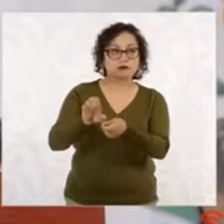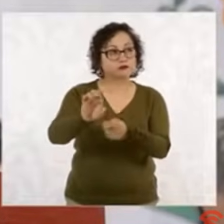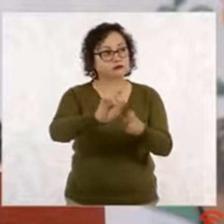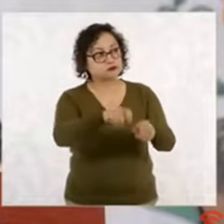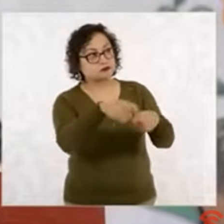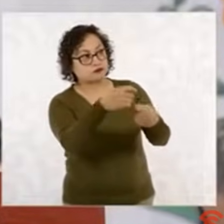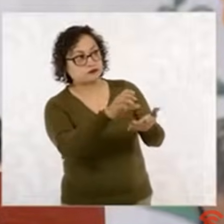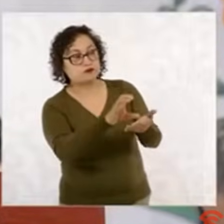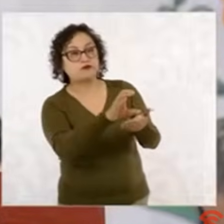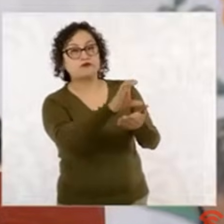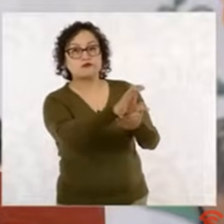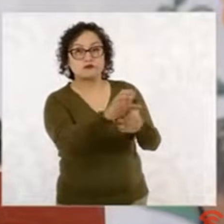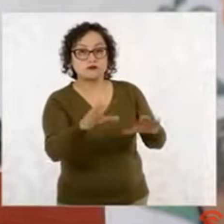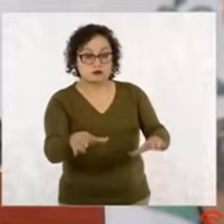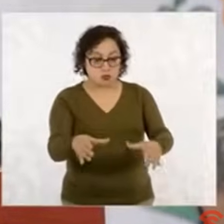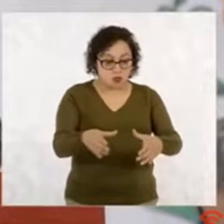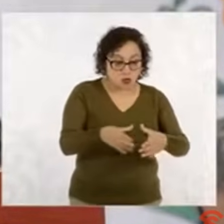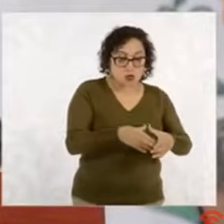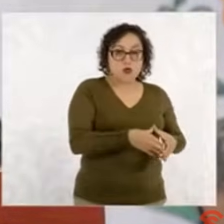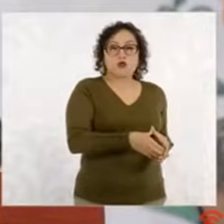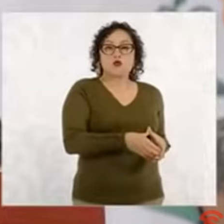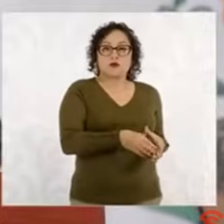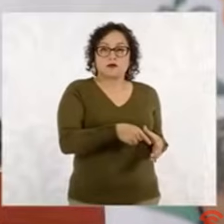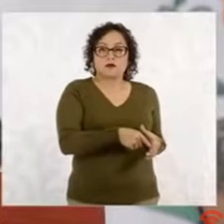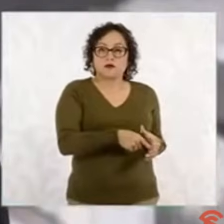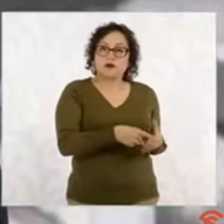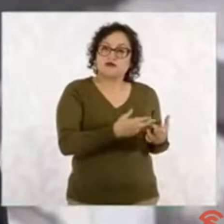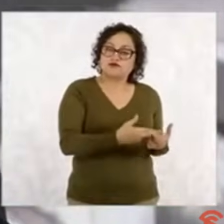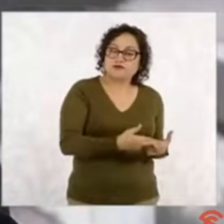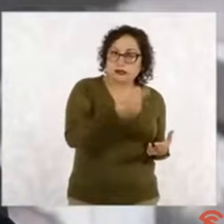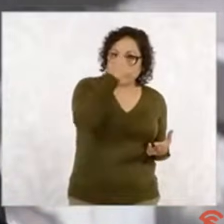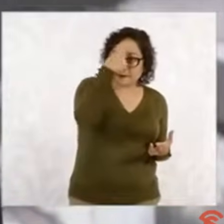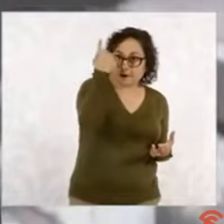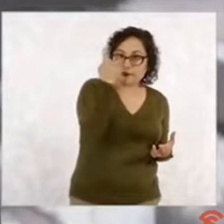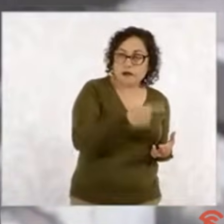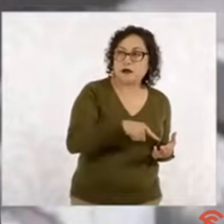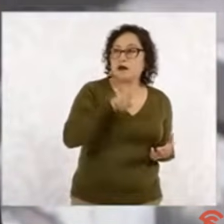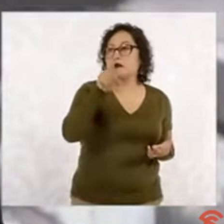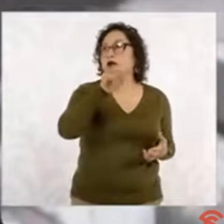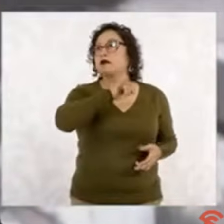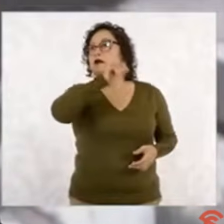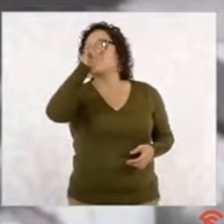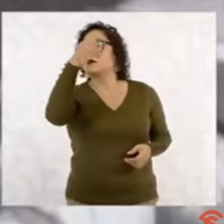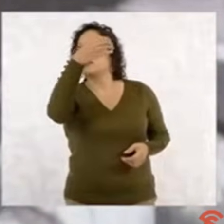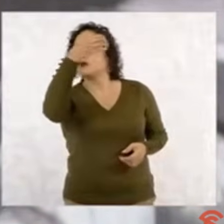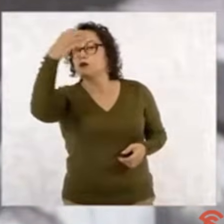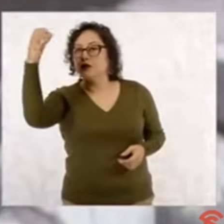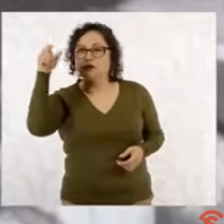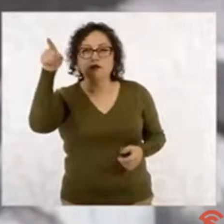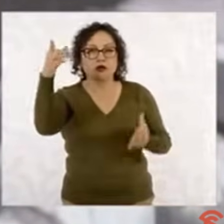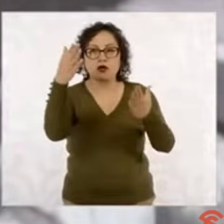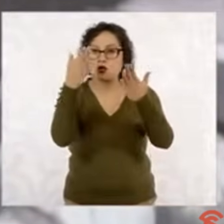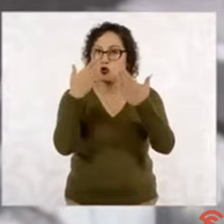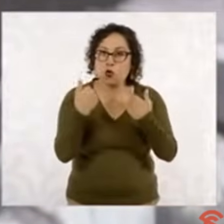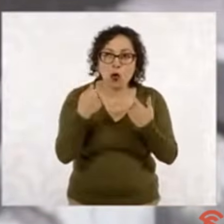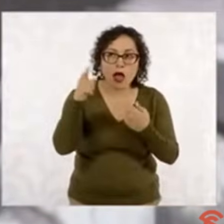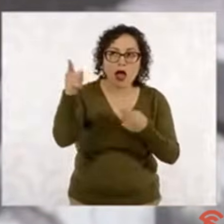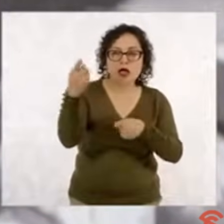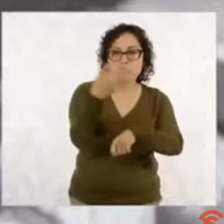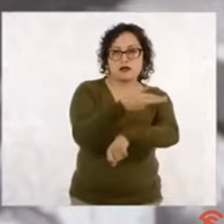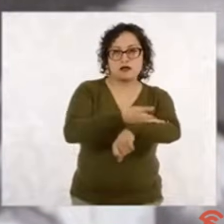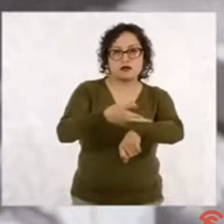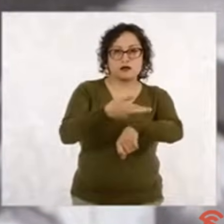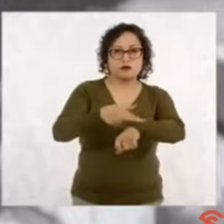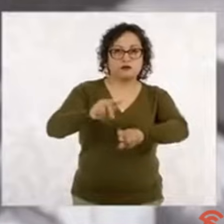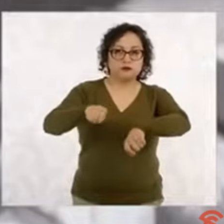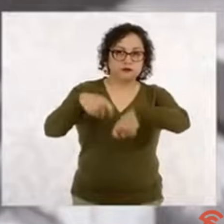de comunidades indígenas, de comunidades que desafortunadamente no tienen en este momento concesiones que les permitan tener un